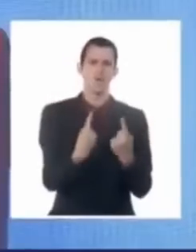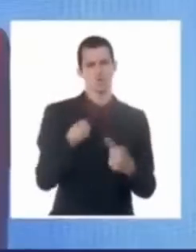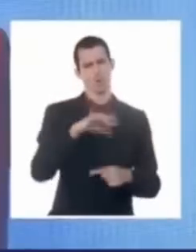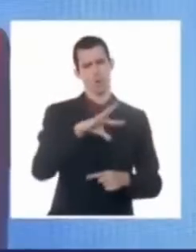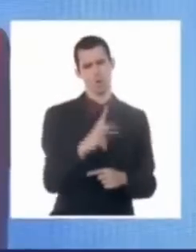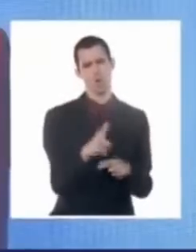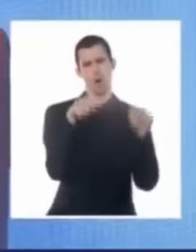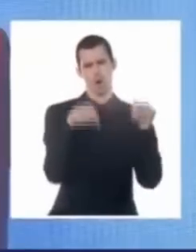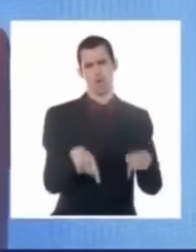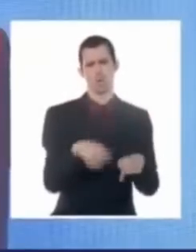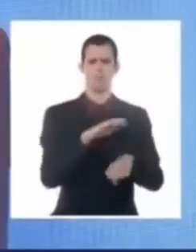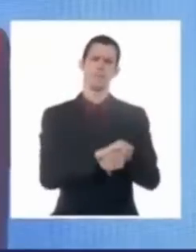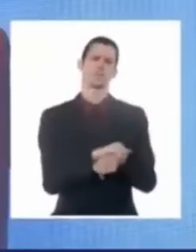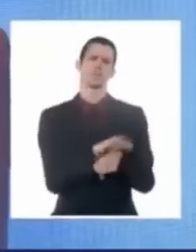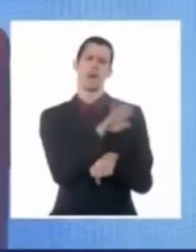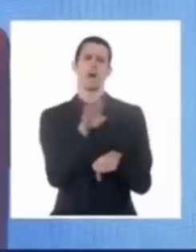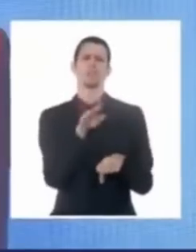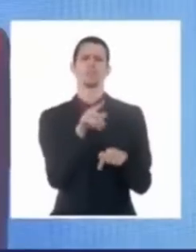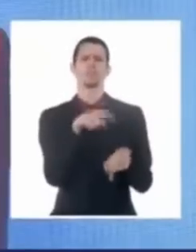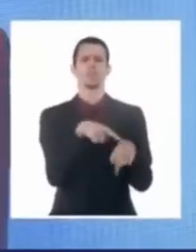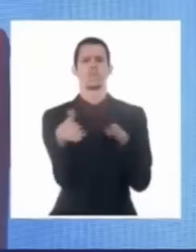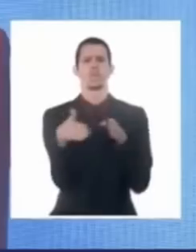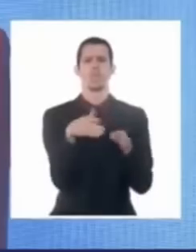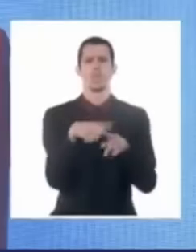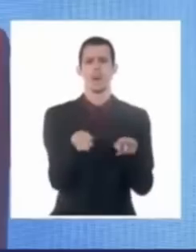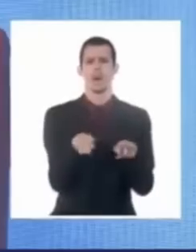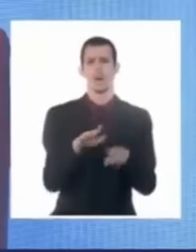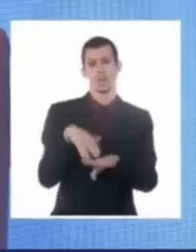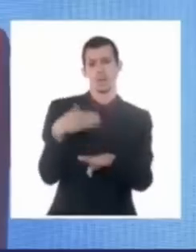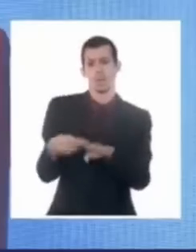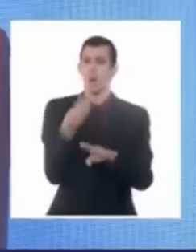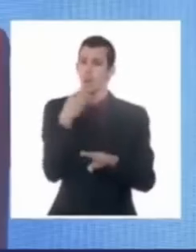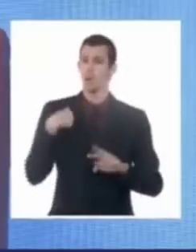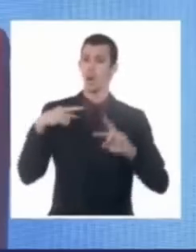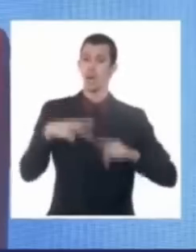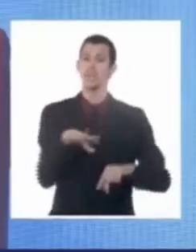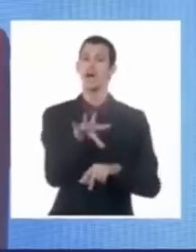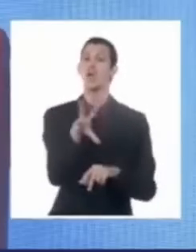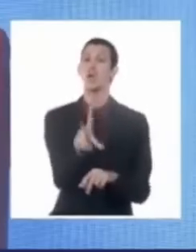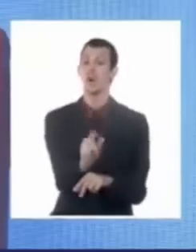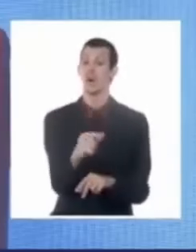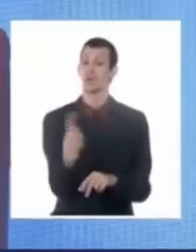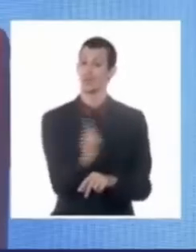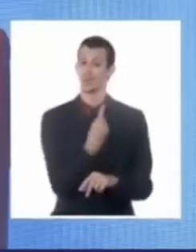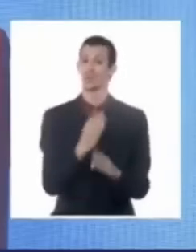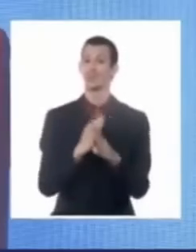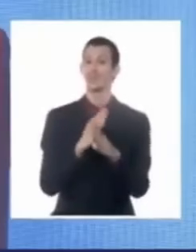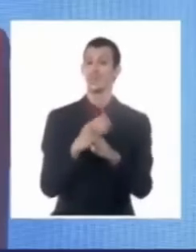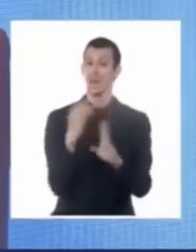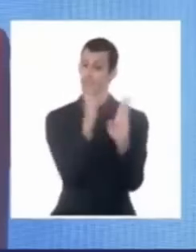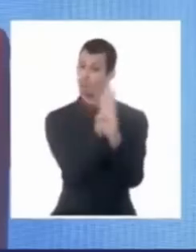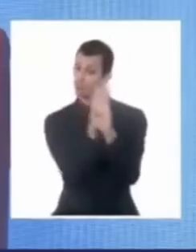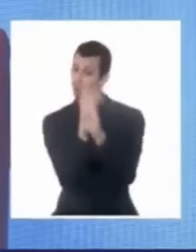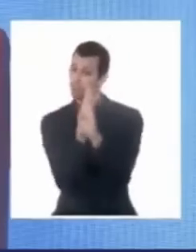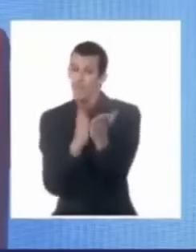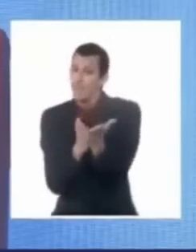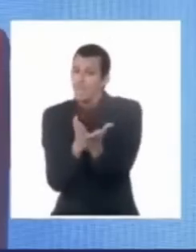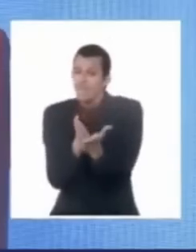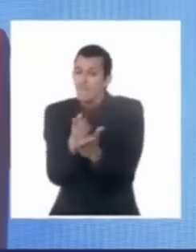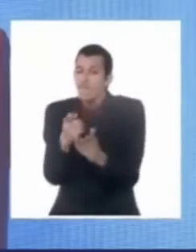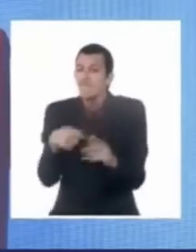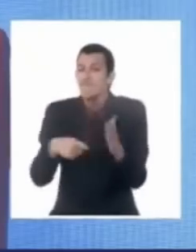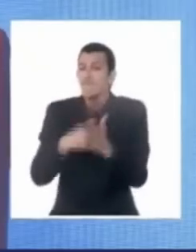la jefaturas ministerio interior y su continuidad investigativa es permanente y no se cesa hasta que no se logra dar una respuesta a esas Víctimas